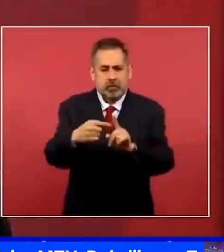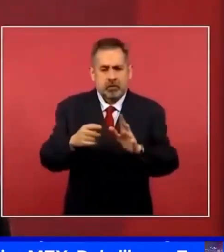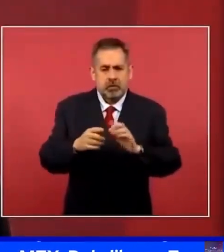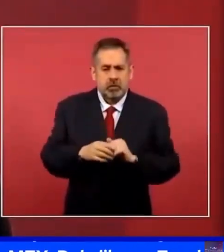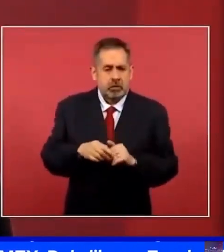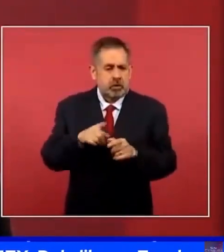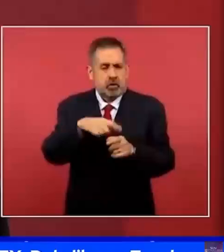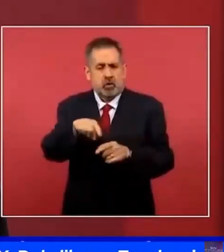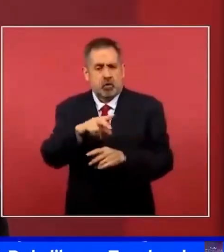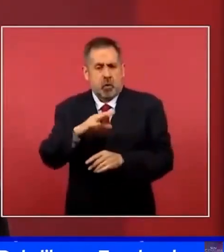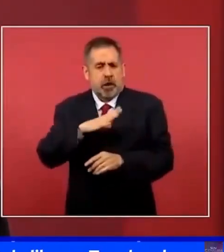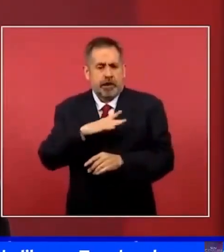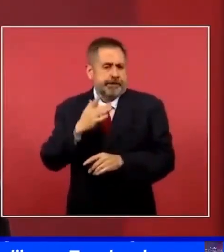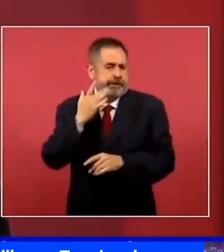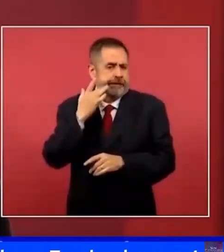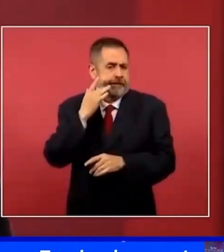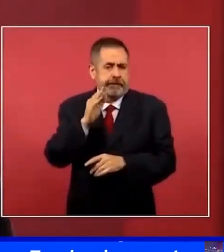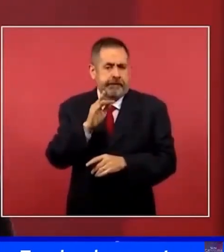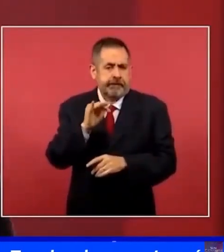que no son fifís,